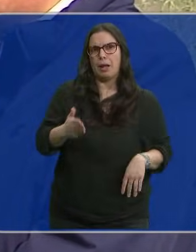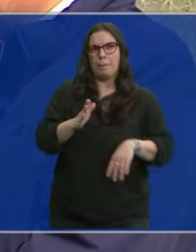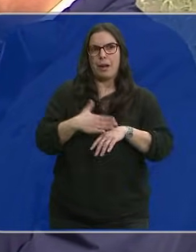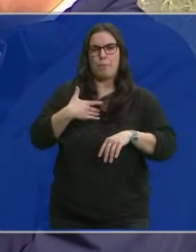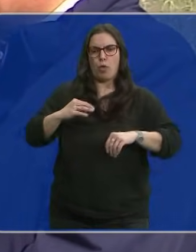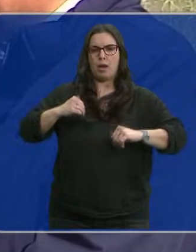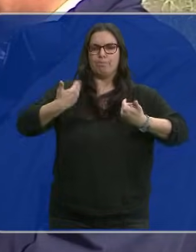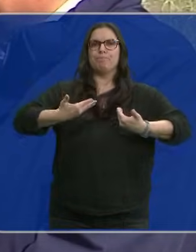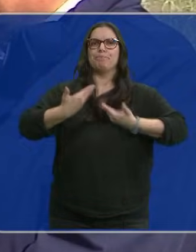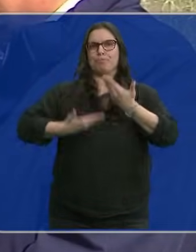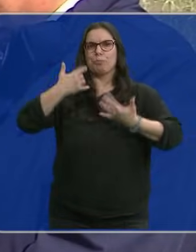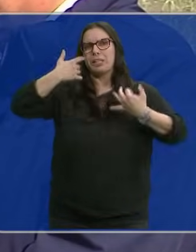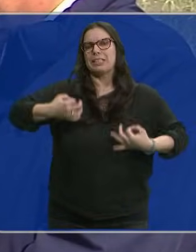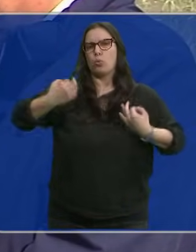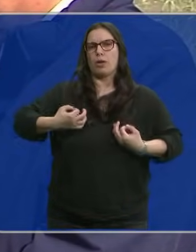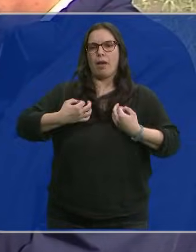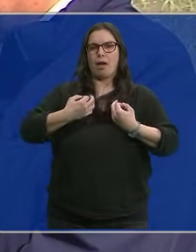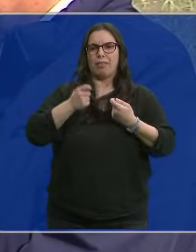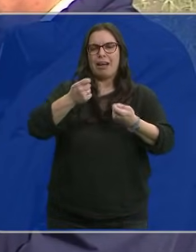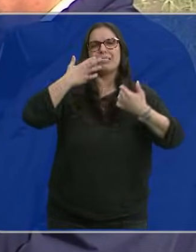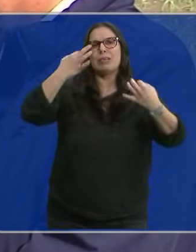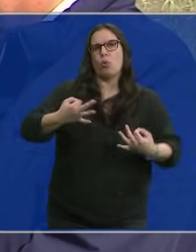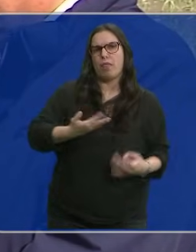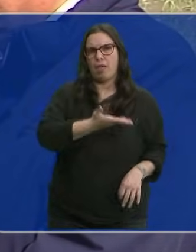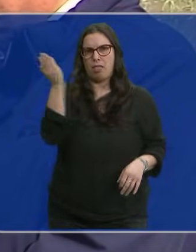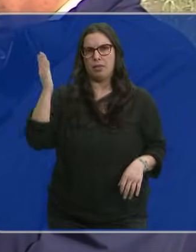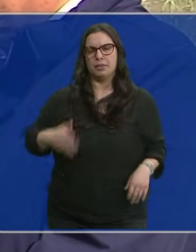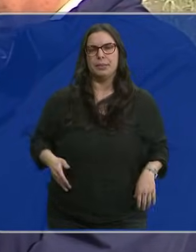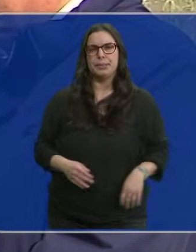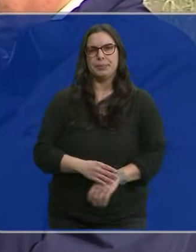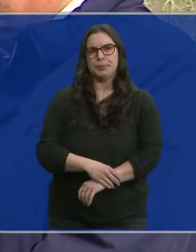de poder garantizar esa certidumbre y esa seguridad.